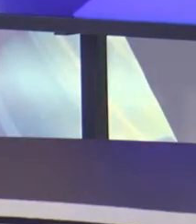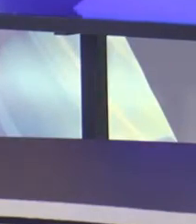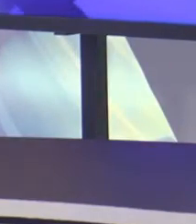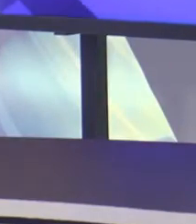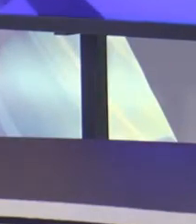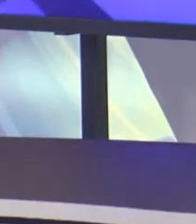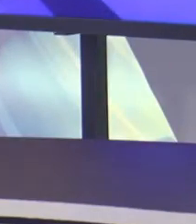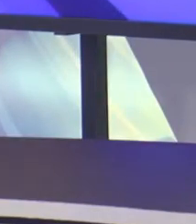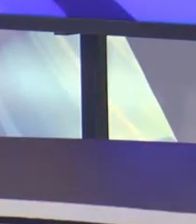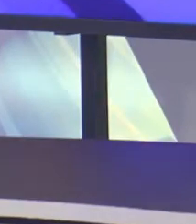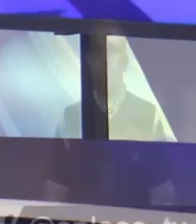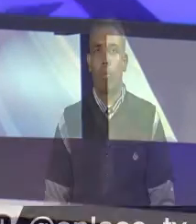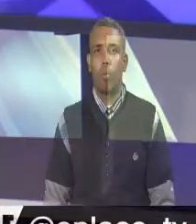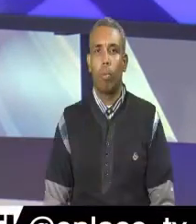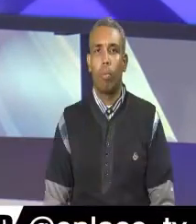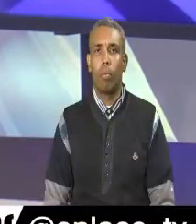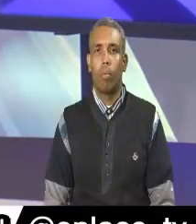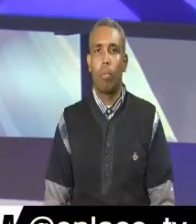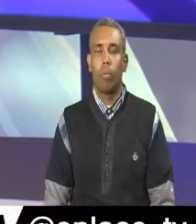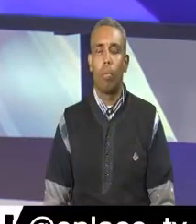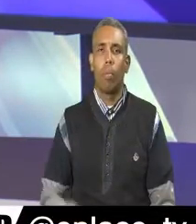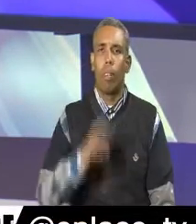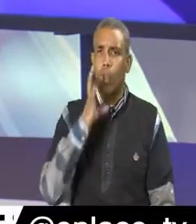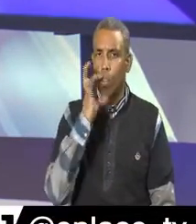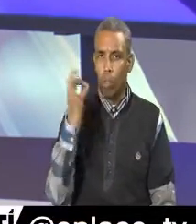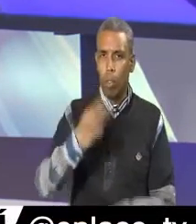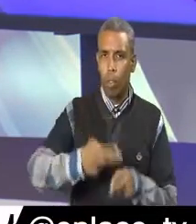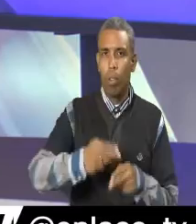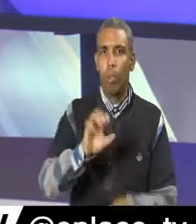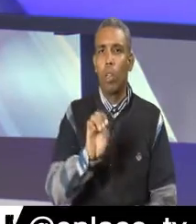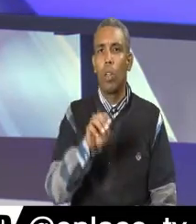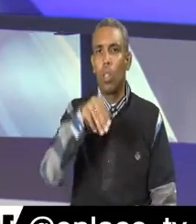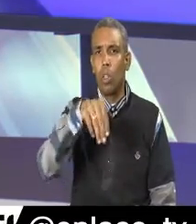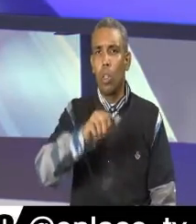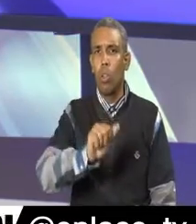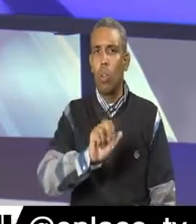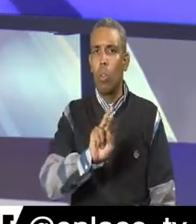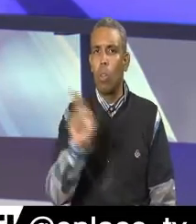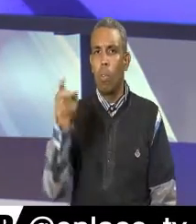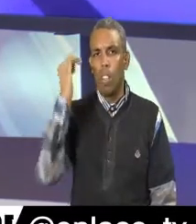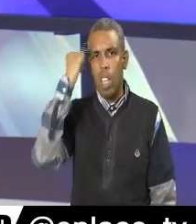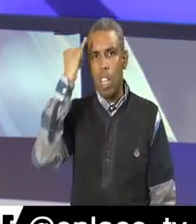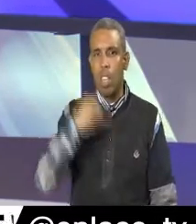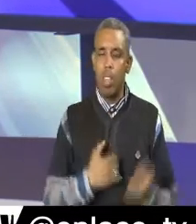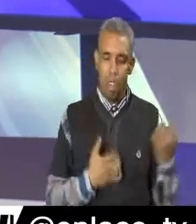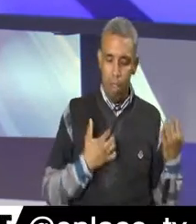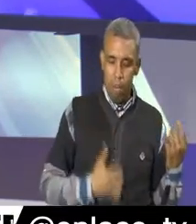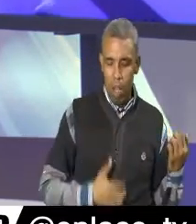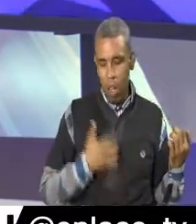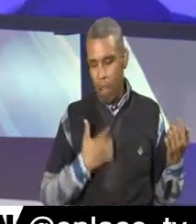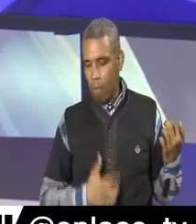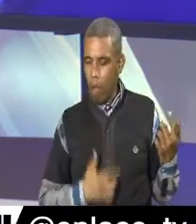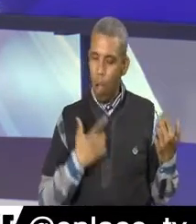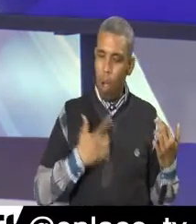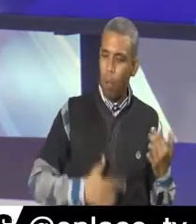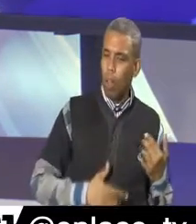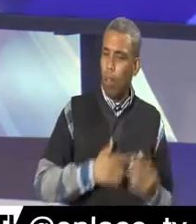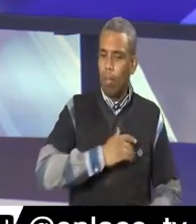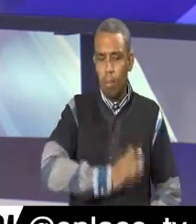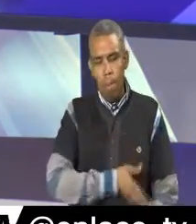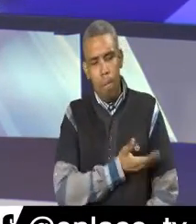Omar Herrera lanzó su trabajo musical que insta a desistir de la idea del suicidio y buscar a Dios como fuente de